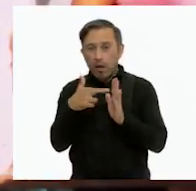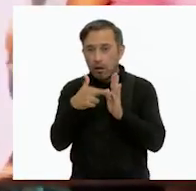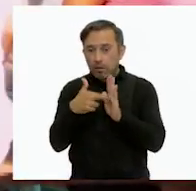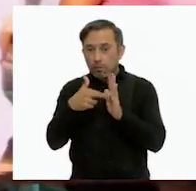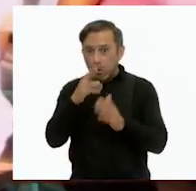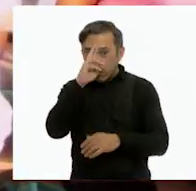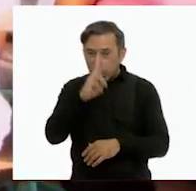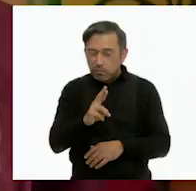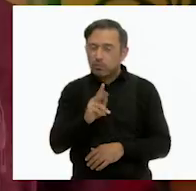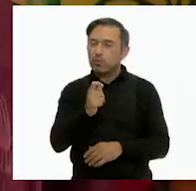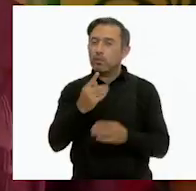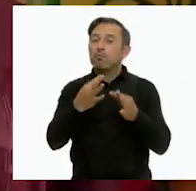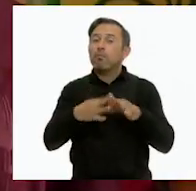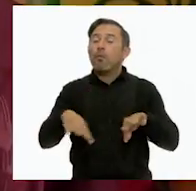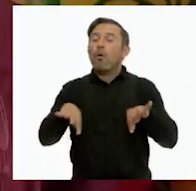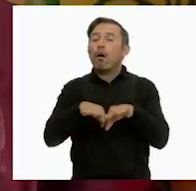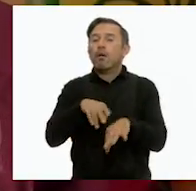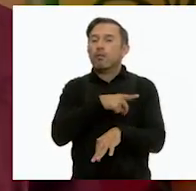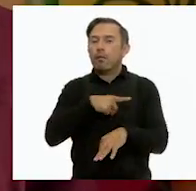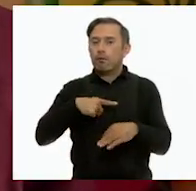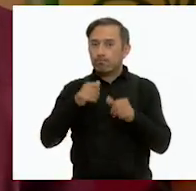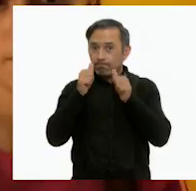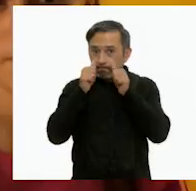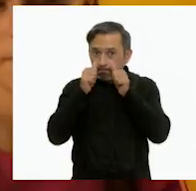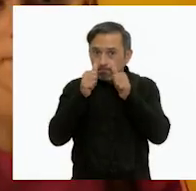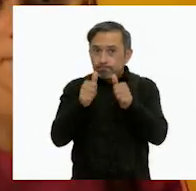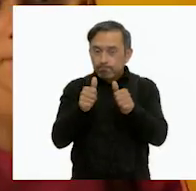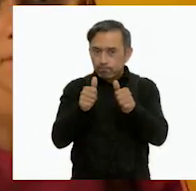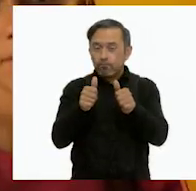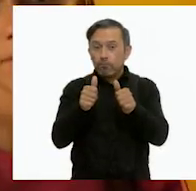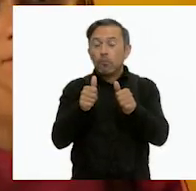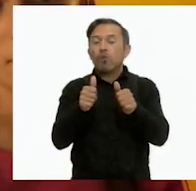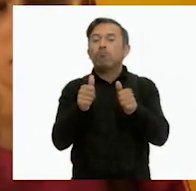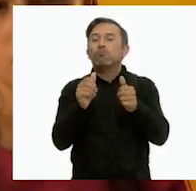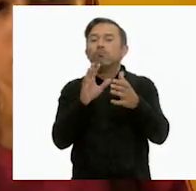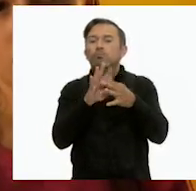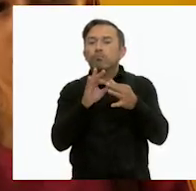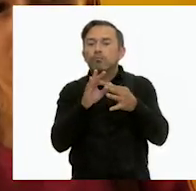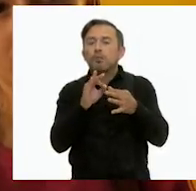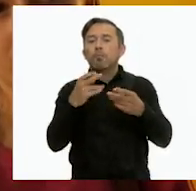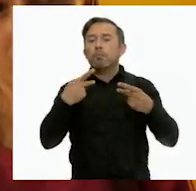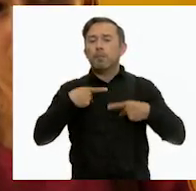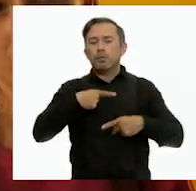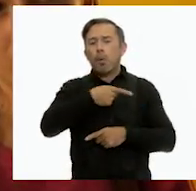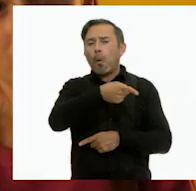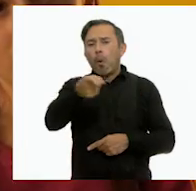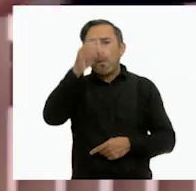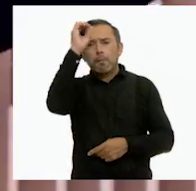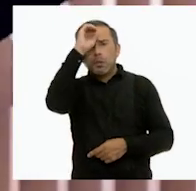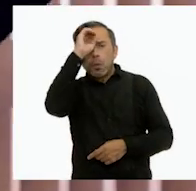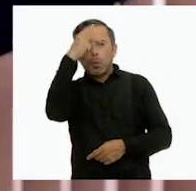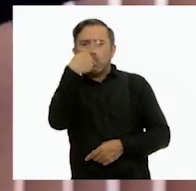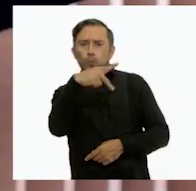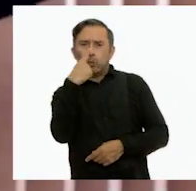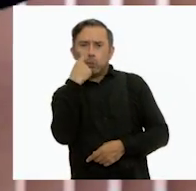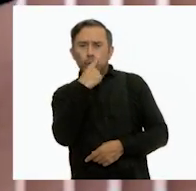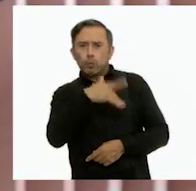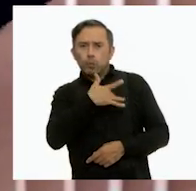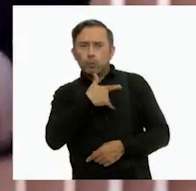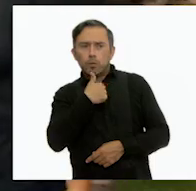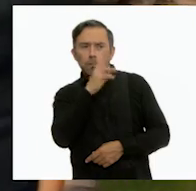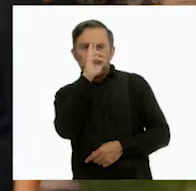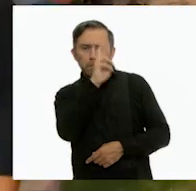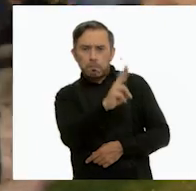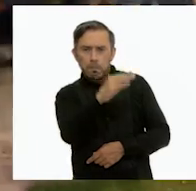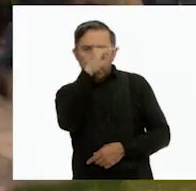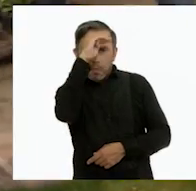importante aprender a escuchar y a respetar la forma de pensar y sentir de los demás y utilizar la